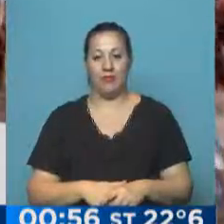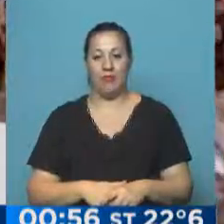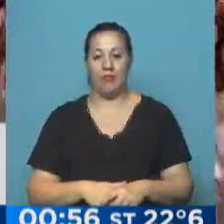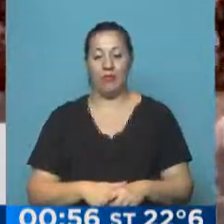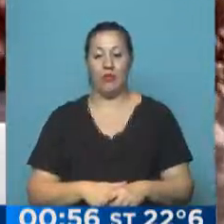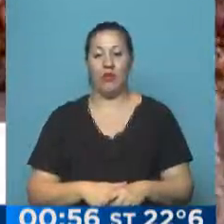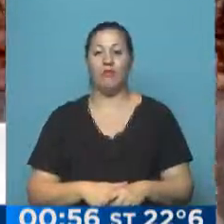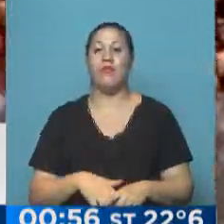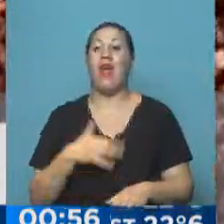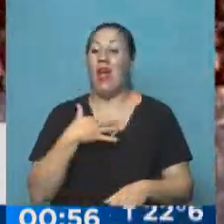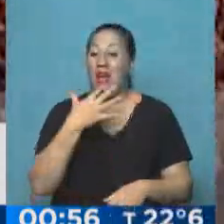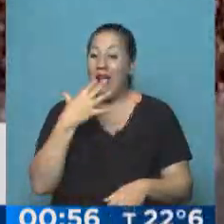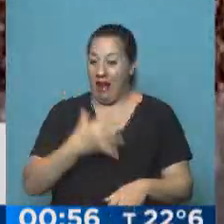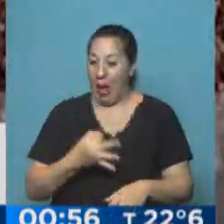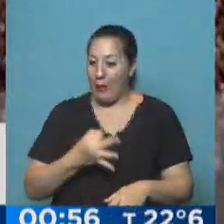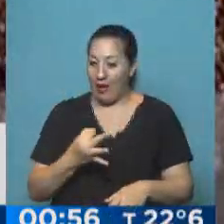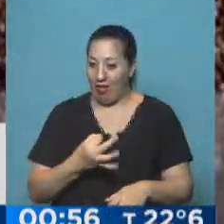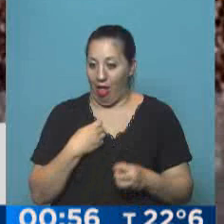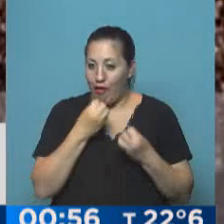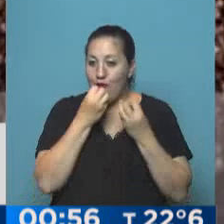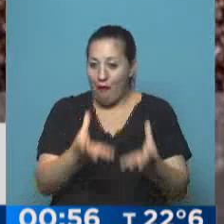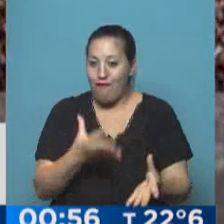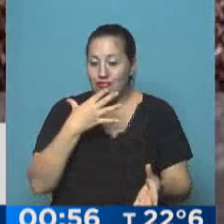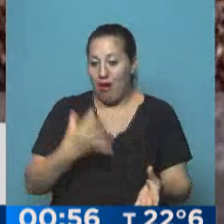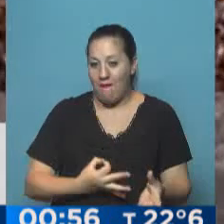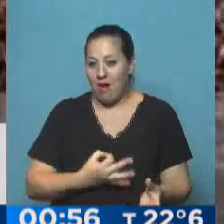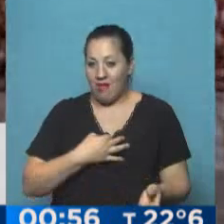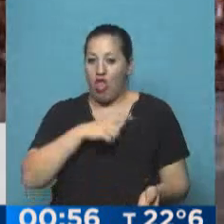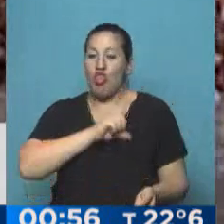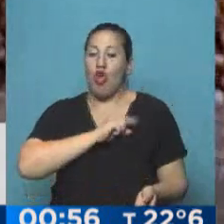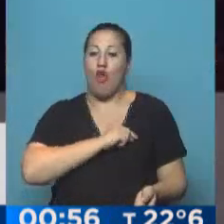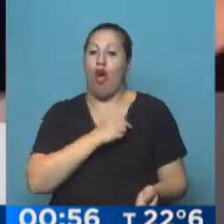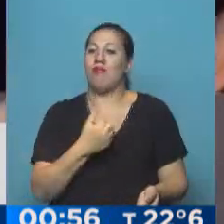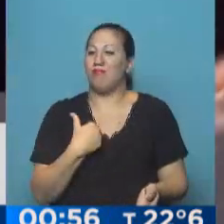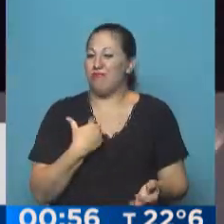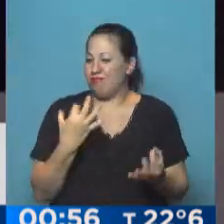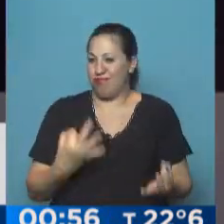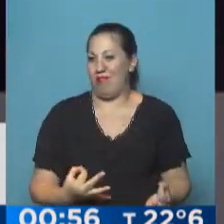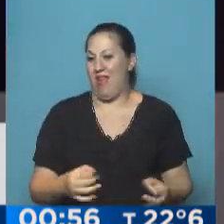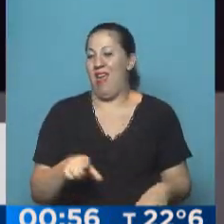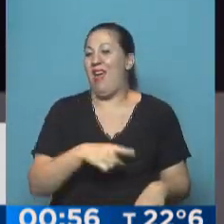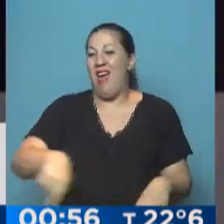Confieso que me dolió como argentina, no lo nos merecíamos nadie.